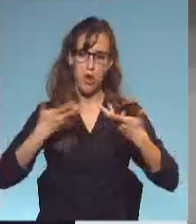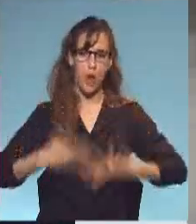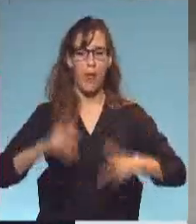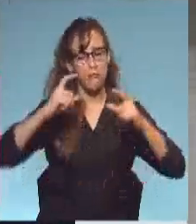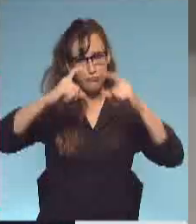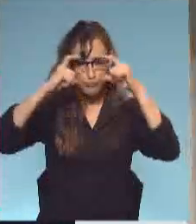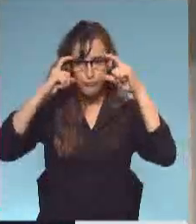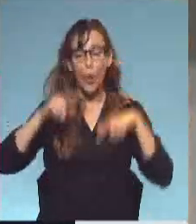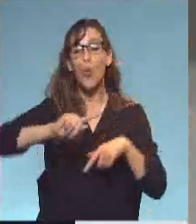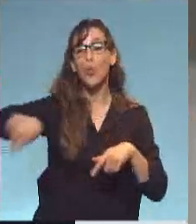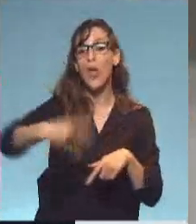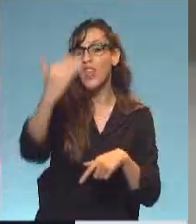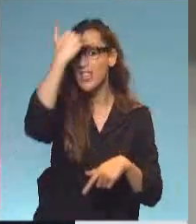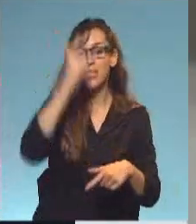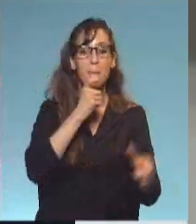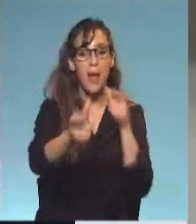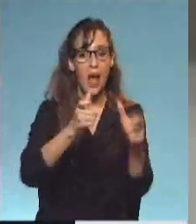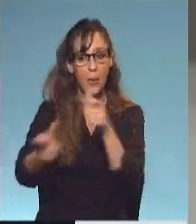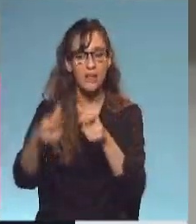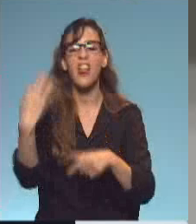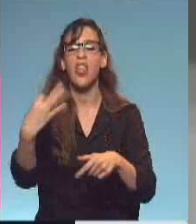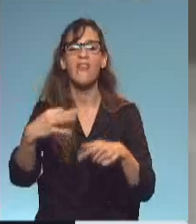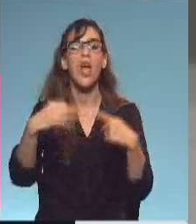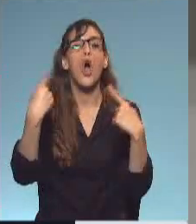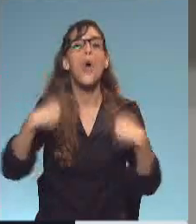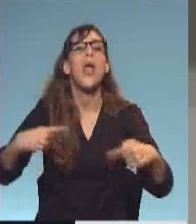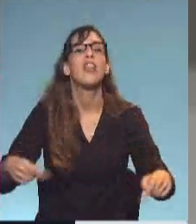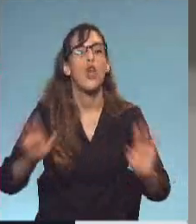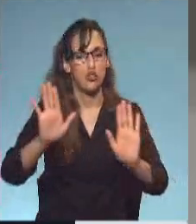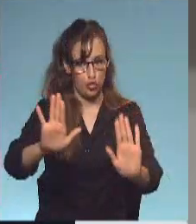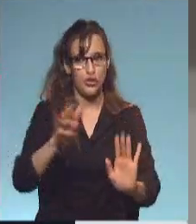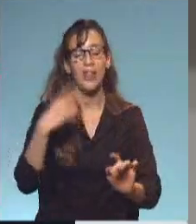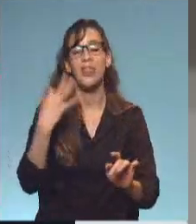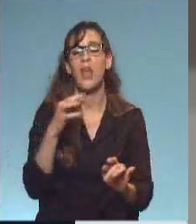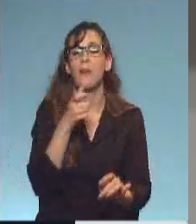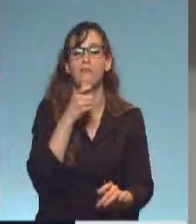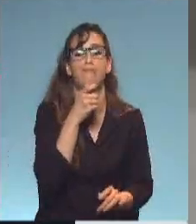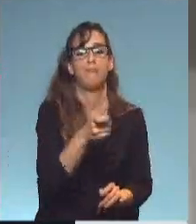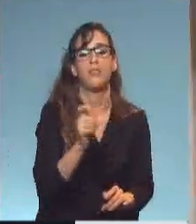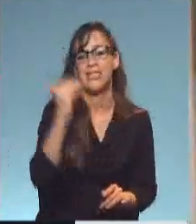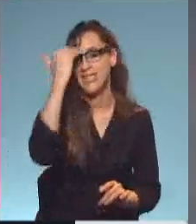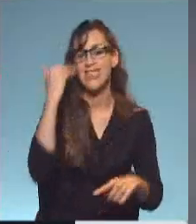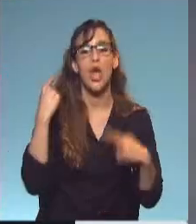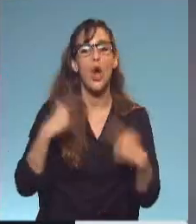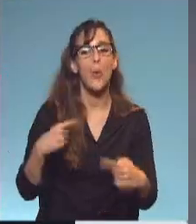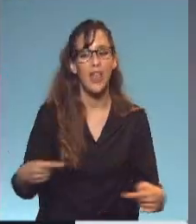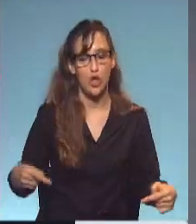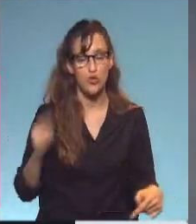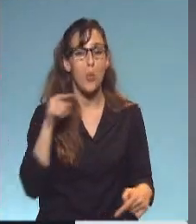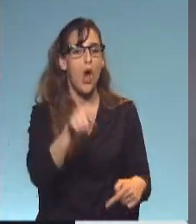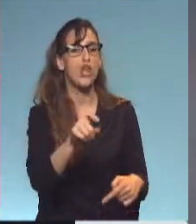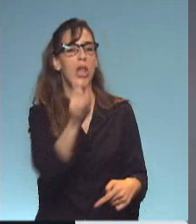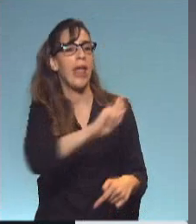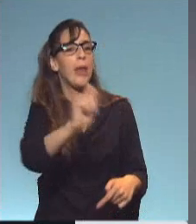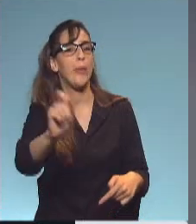siguiente. Van a decir 15 palabras, 15 objetos tiene que ser, no palabras, objetos. Objetos. Sí. Y vos, Maru, vas a ir anotando. Cuando te dicen una, no sé,